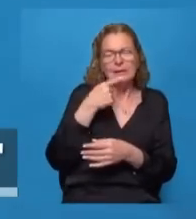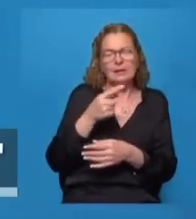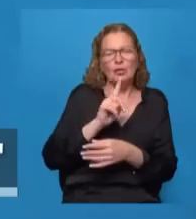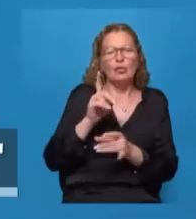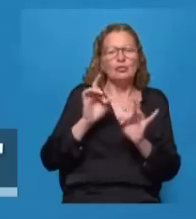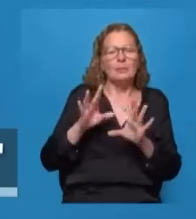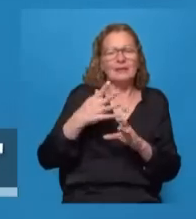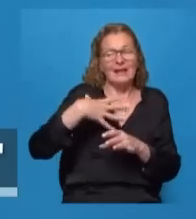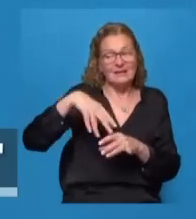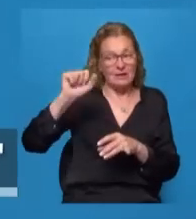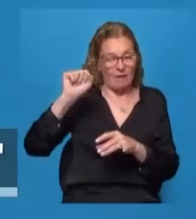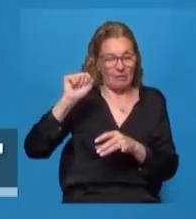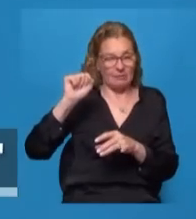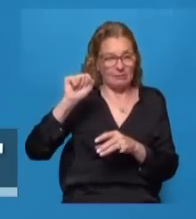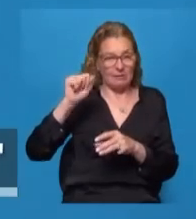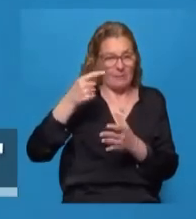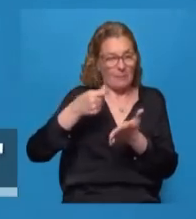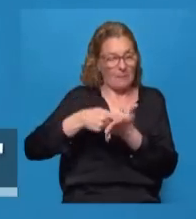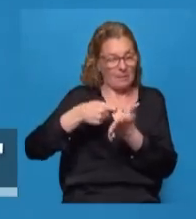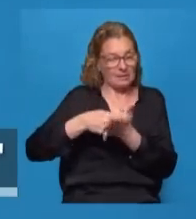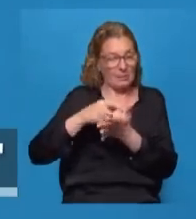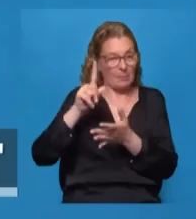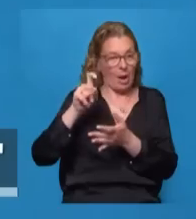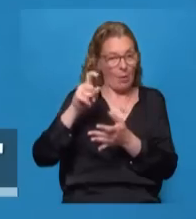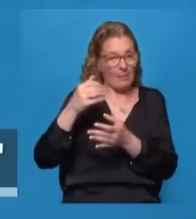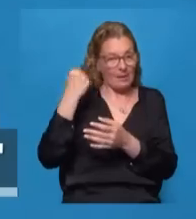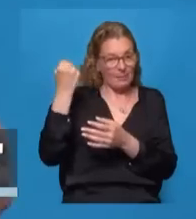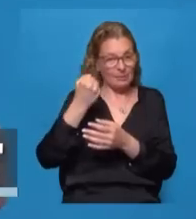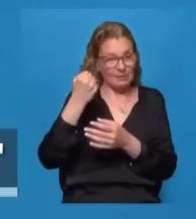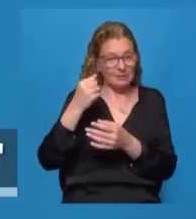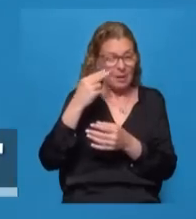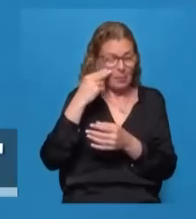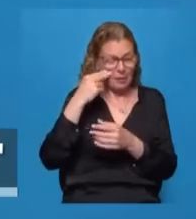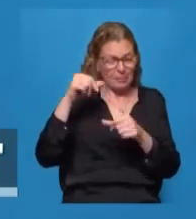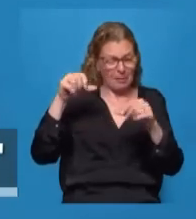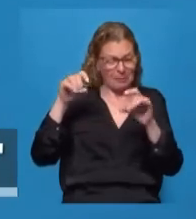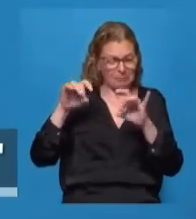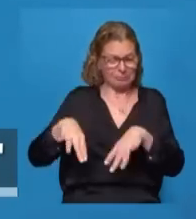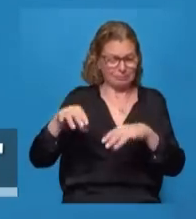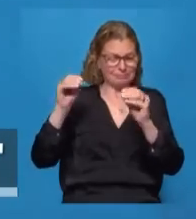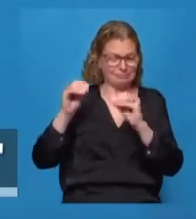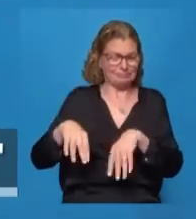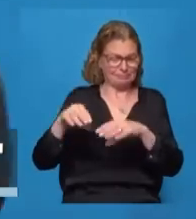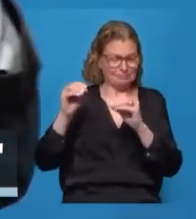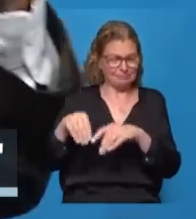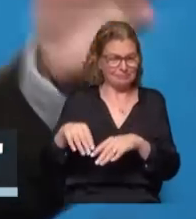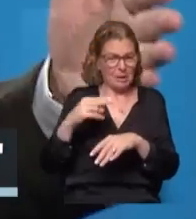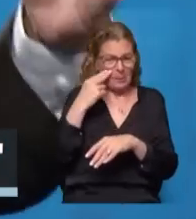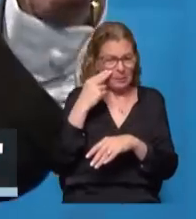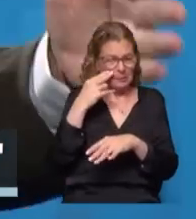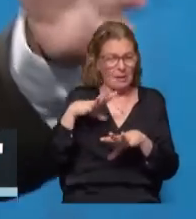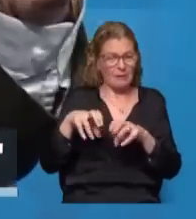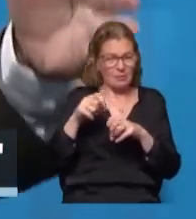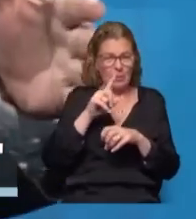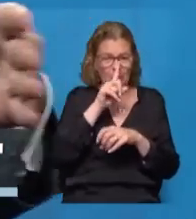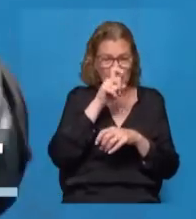no solo se llevan la riqueza más importante sino que además la dañan la destrozan la perjudican vivimos en